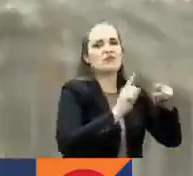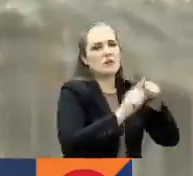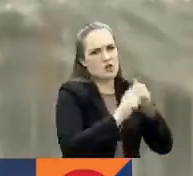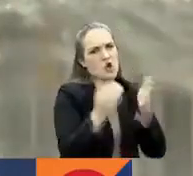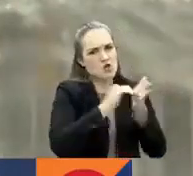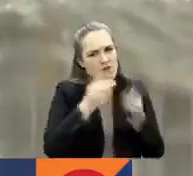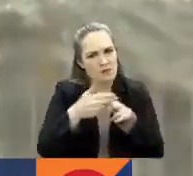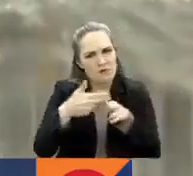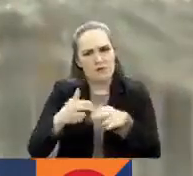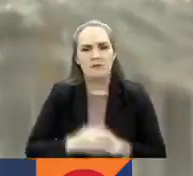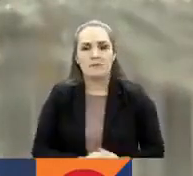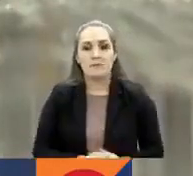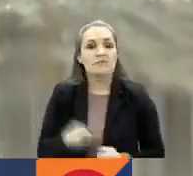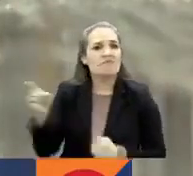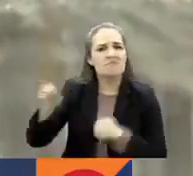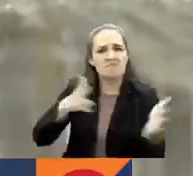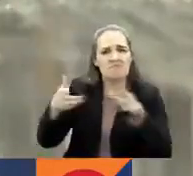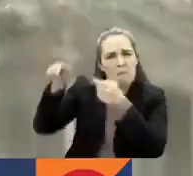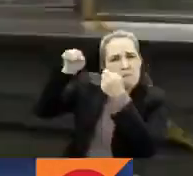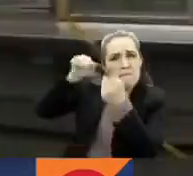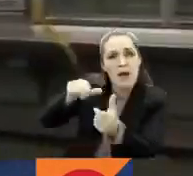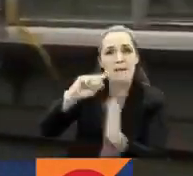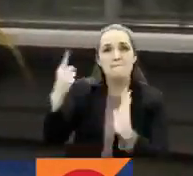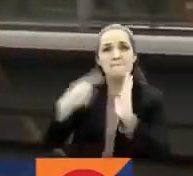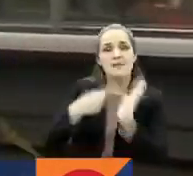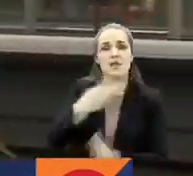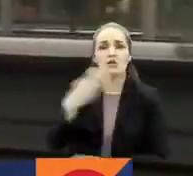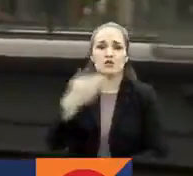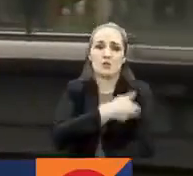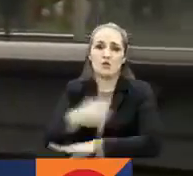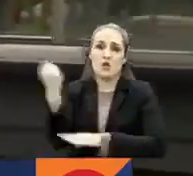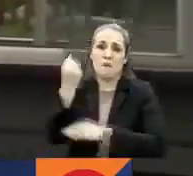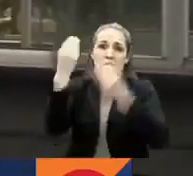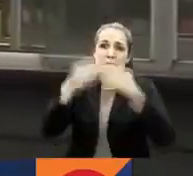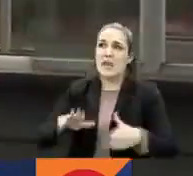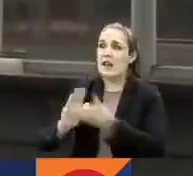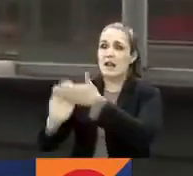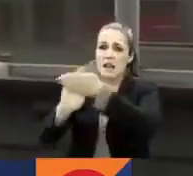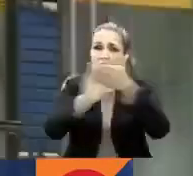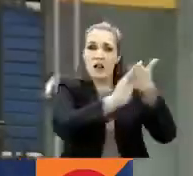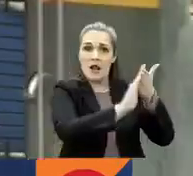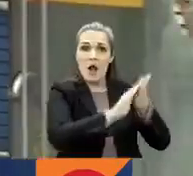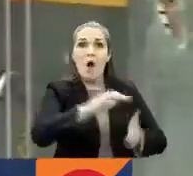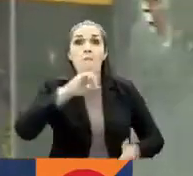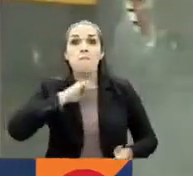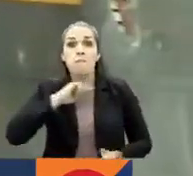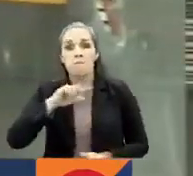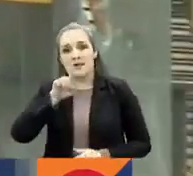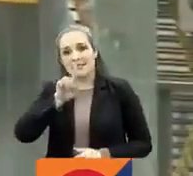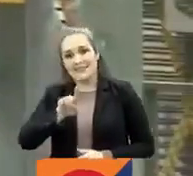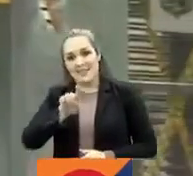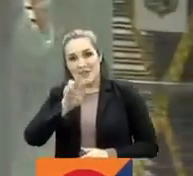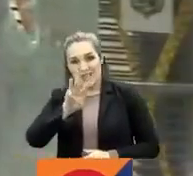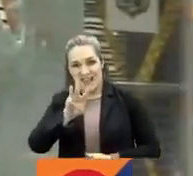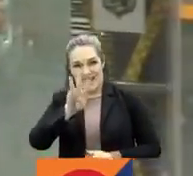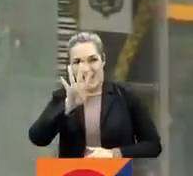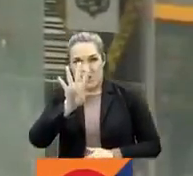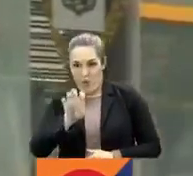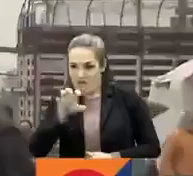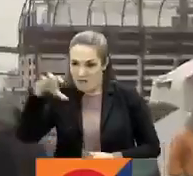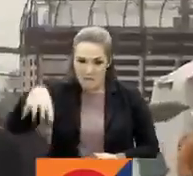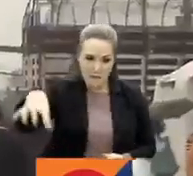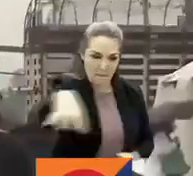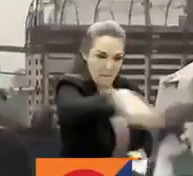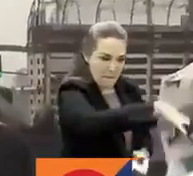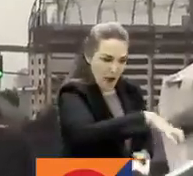Se estima que los arreglos podrían costar más de 1.200 millones de pesos. Transmilenio cuenta con un total de 139 estaciones para prestar su